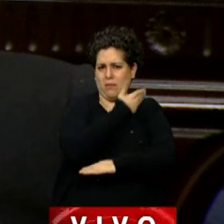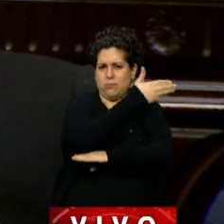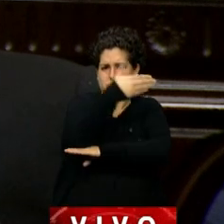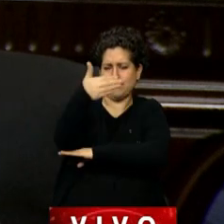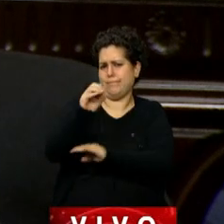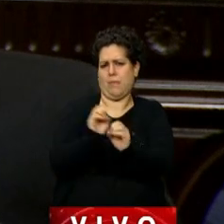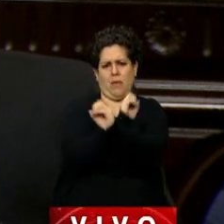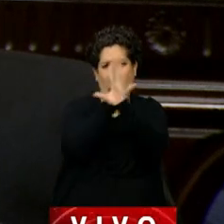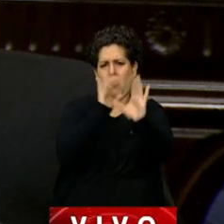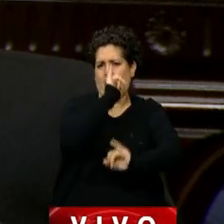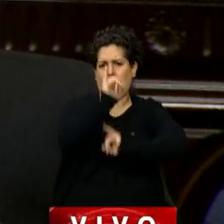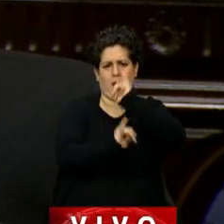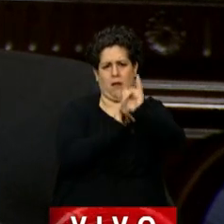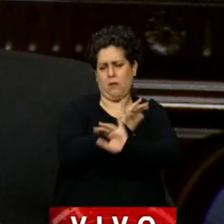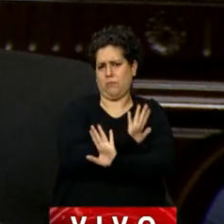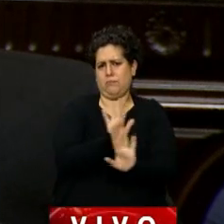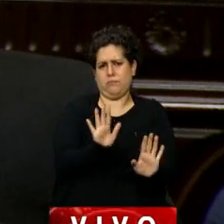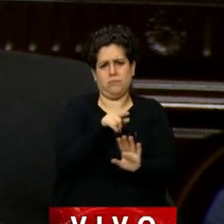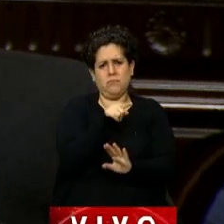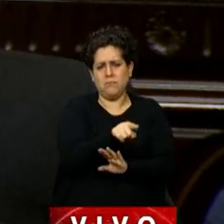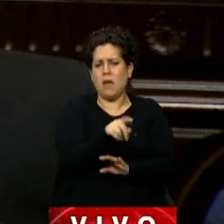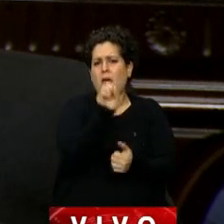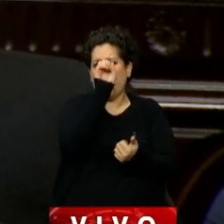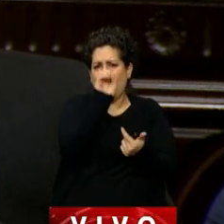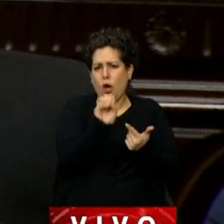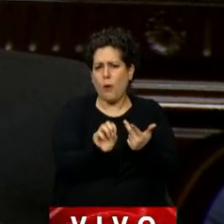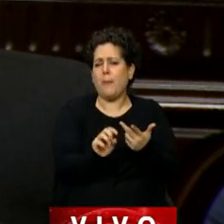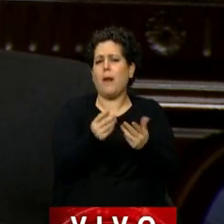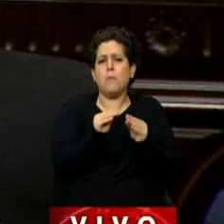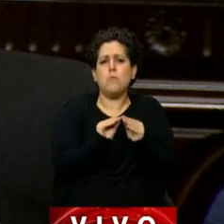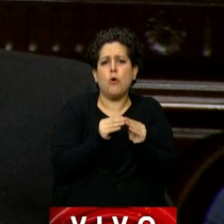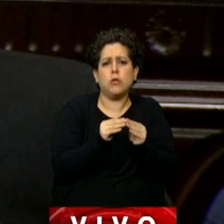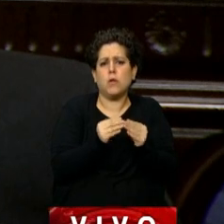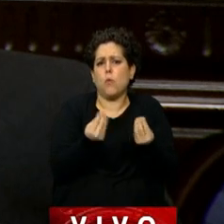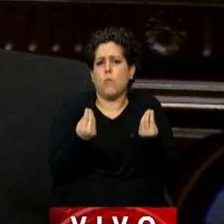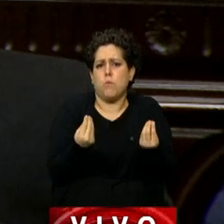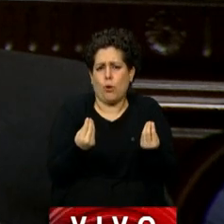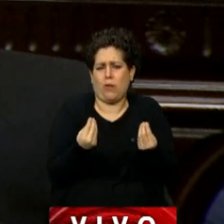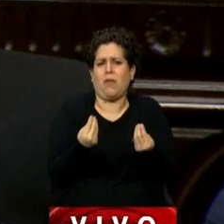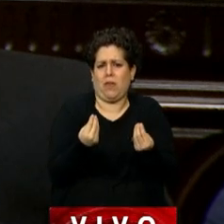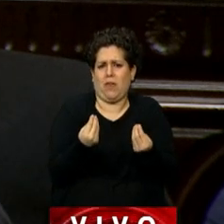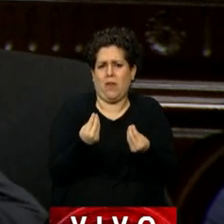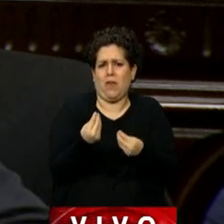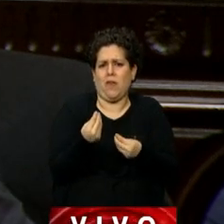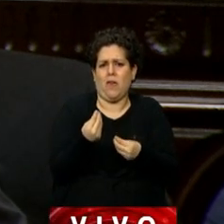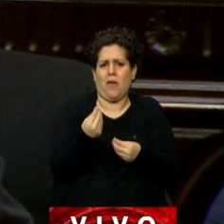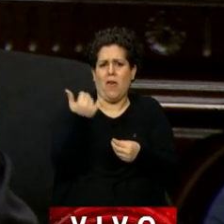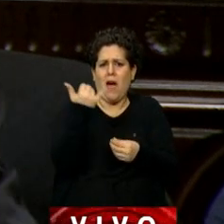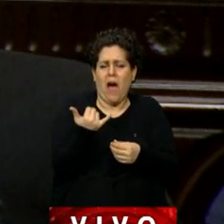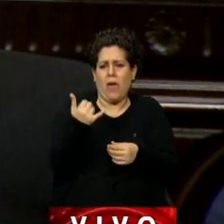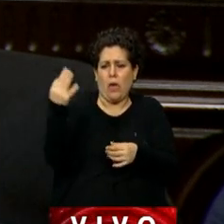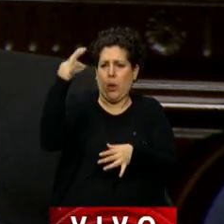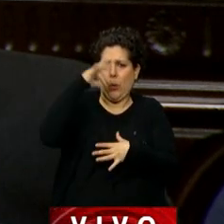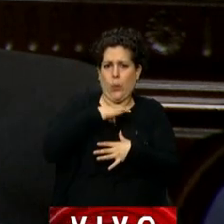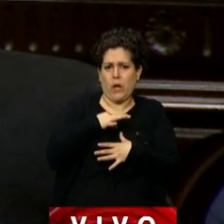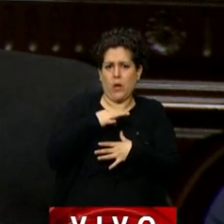sido claros y expresivos nombrando causas por las que se llega a la resistencia a